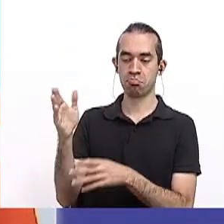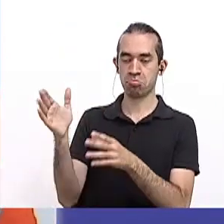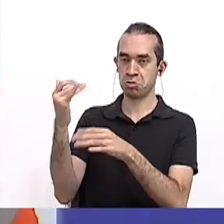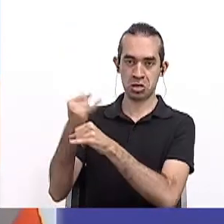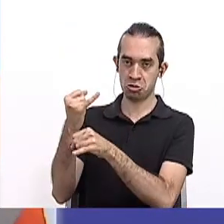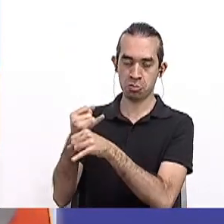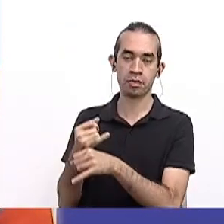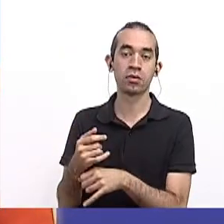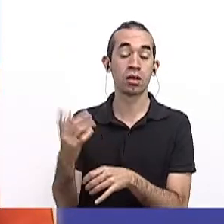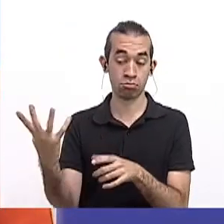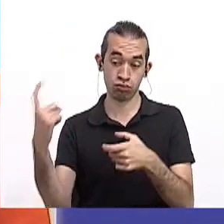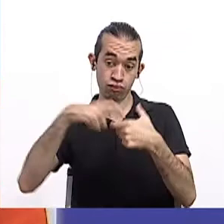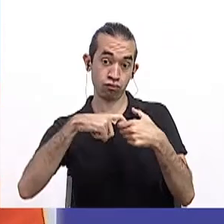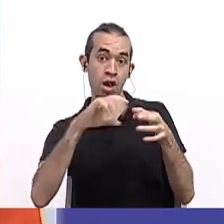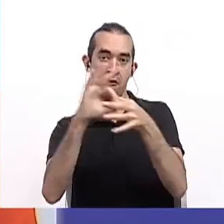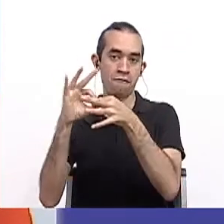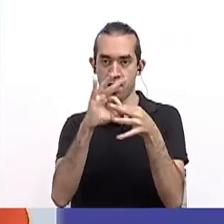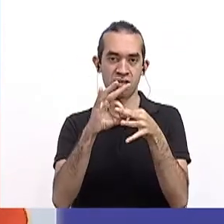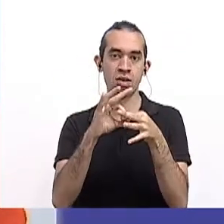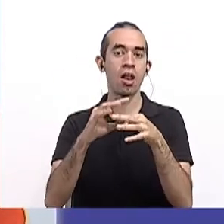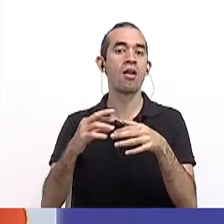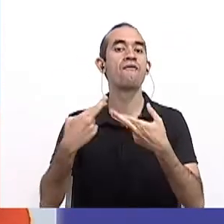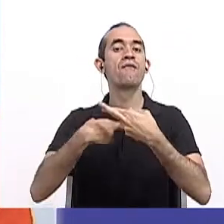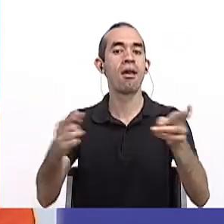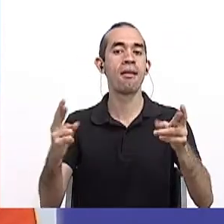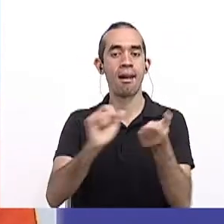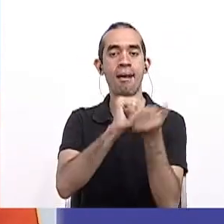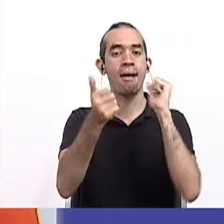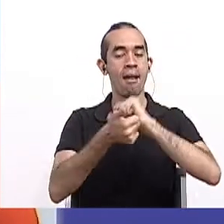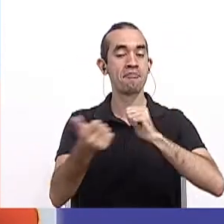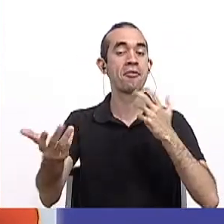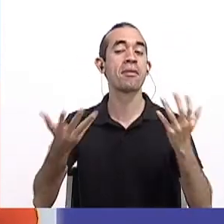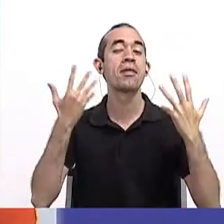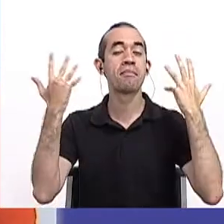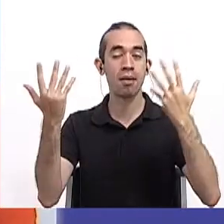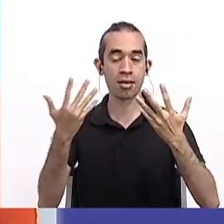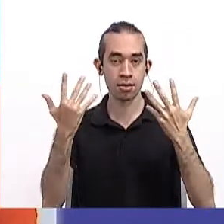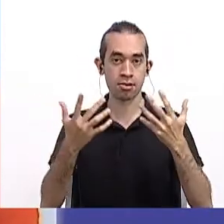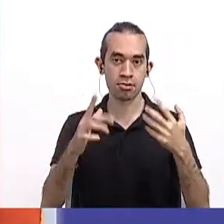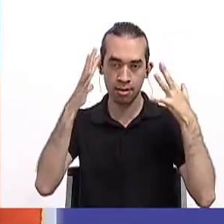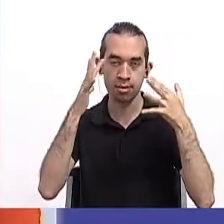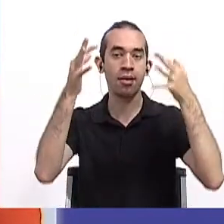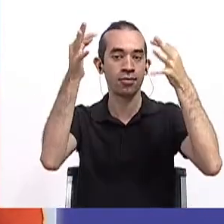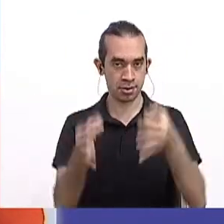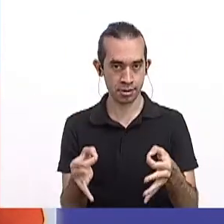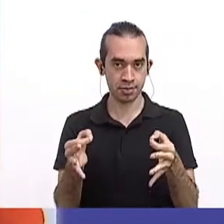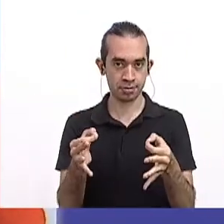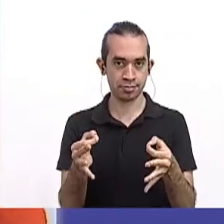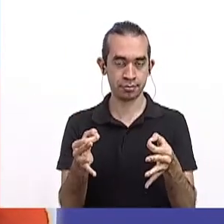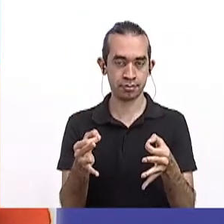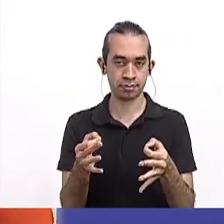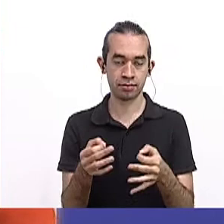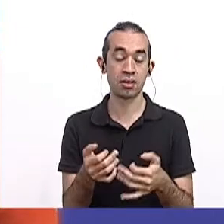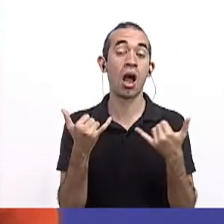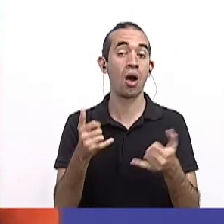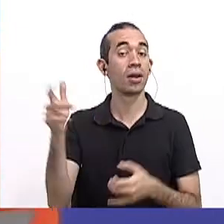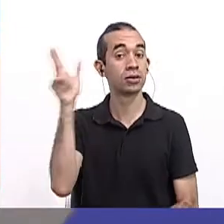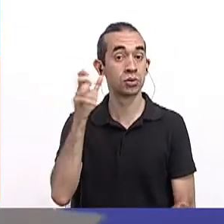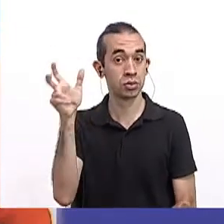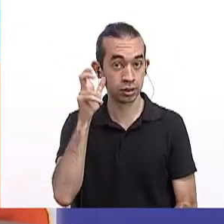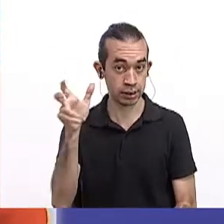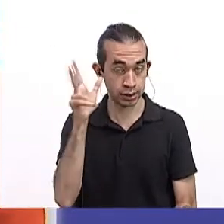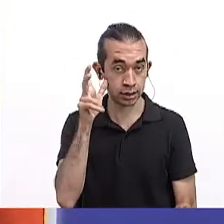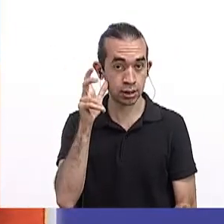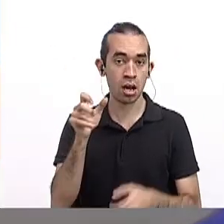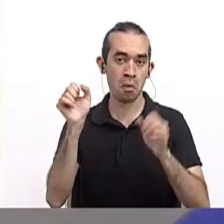que se llama Red Regional del Cambio Climático y Toma de Decisiones. Así que vamos a escuchar lo que ella nos